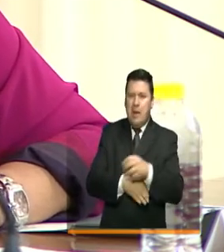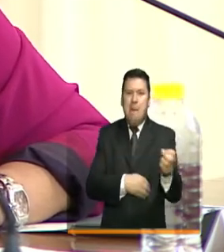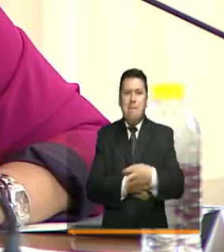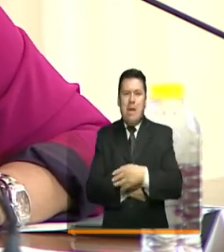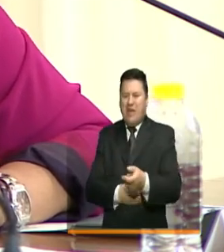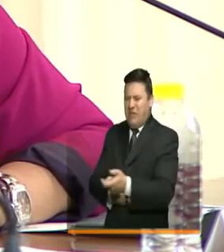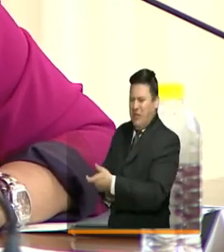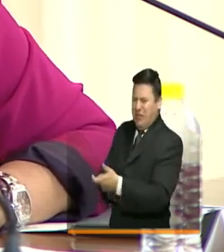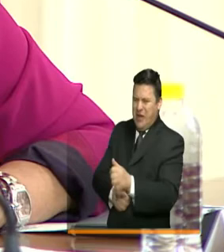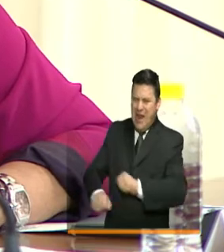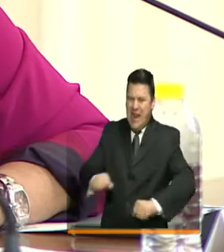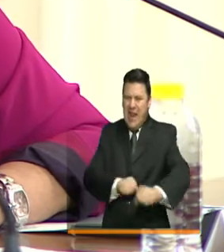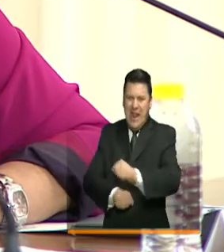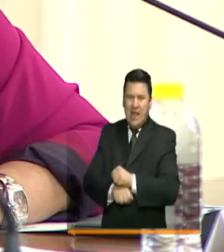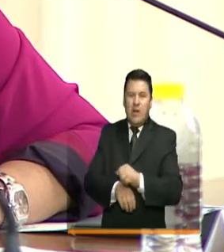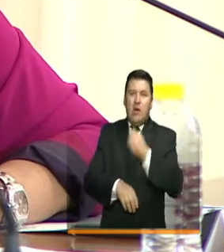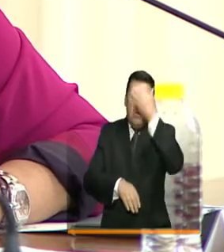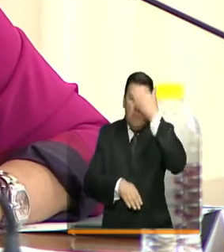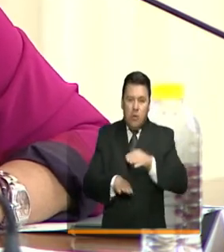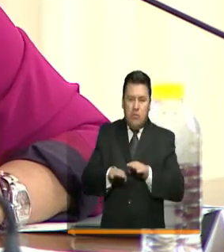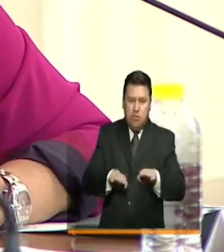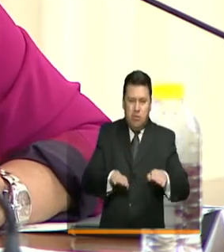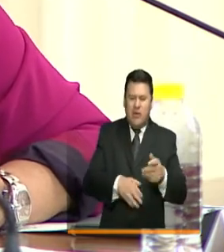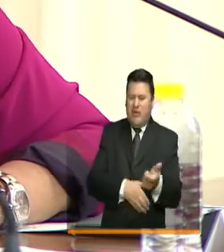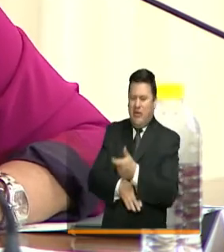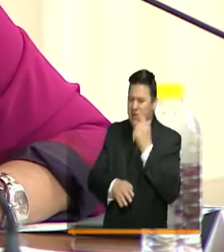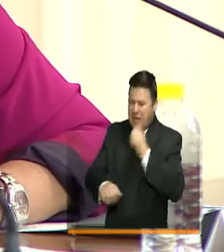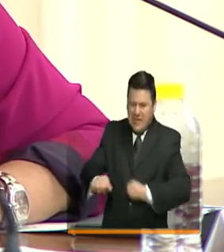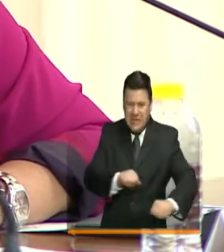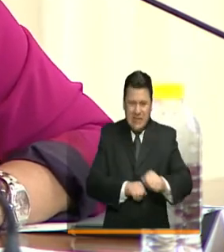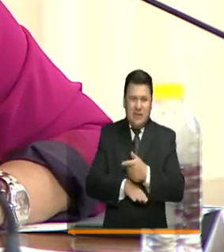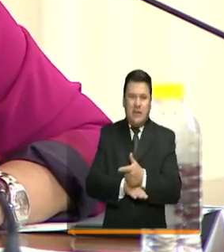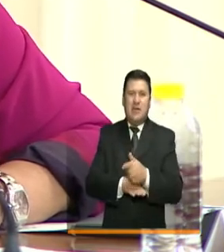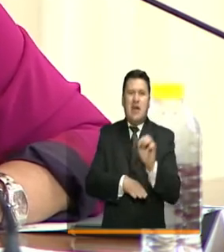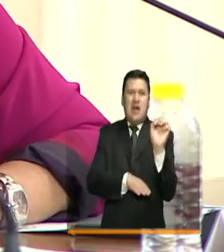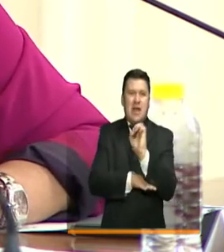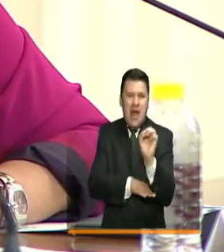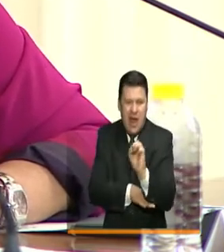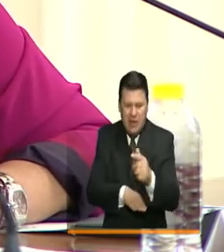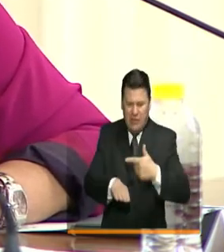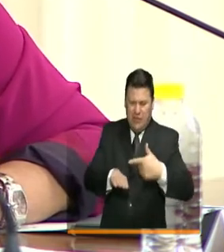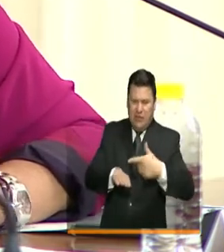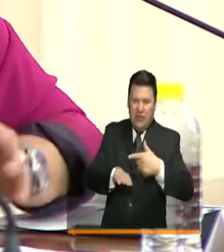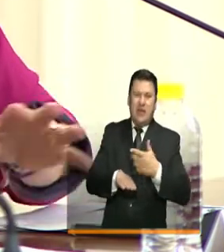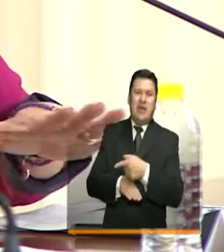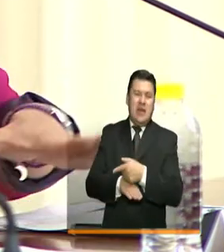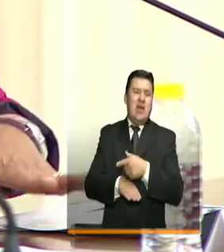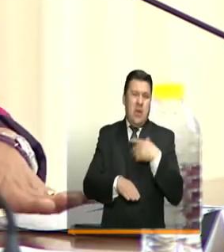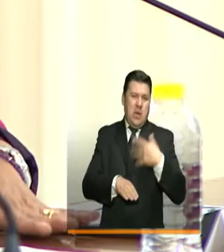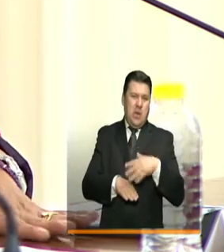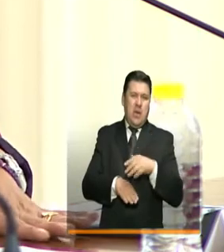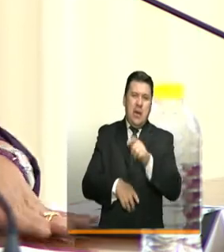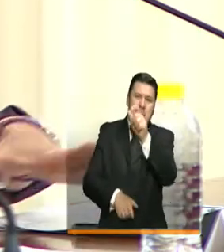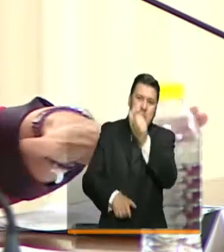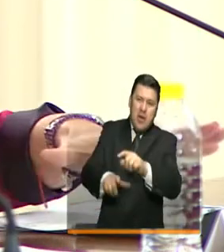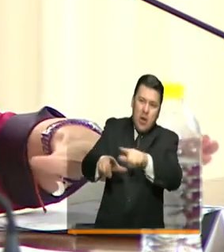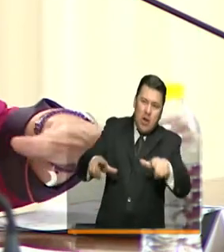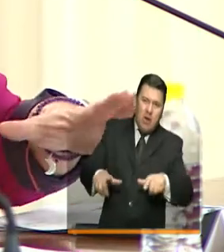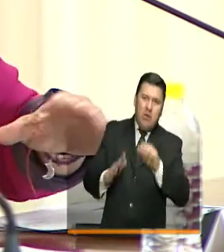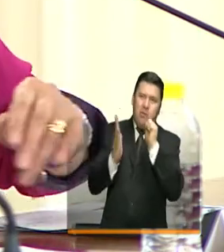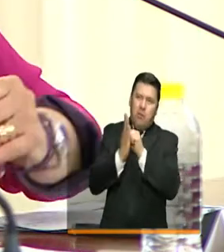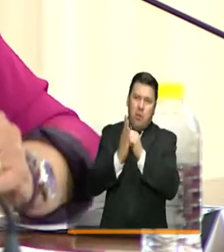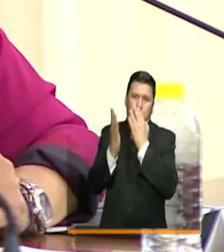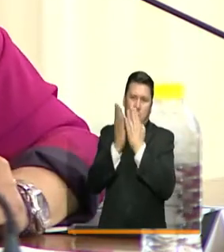mercado, paraderos de buses, carros, sitios que tocan las personas,